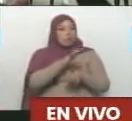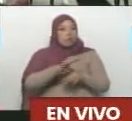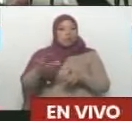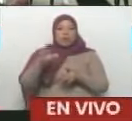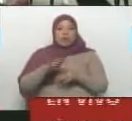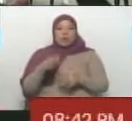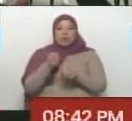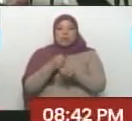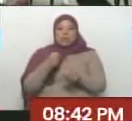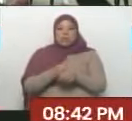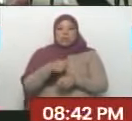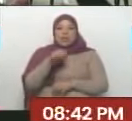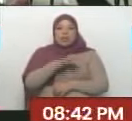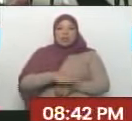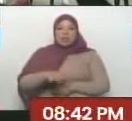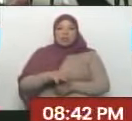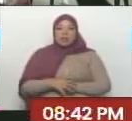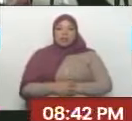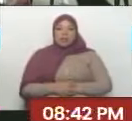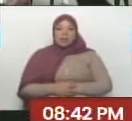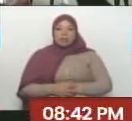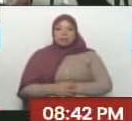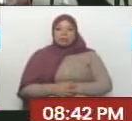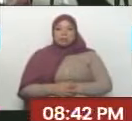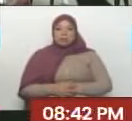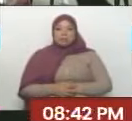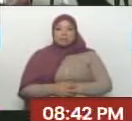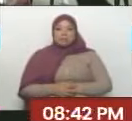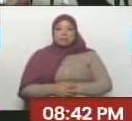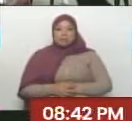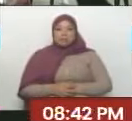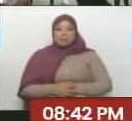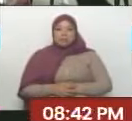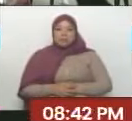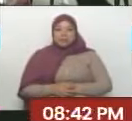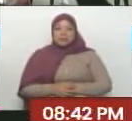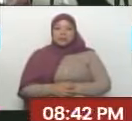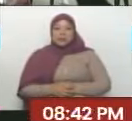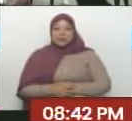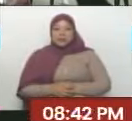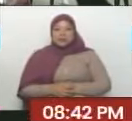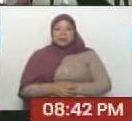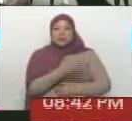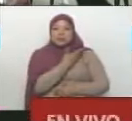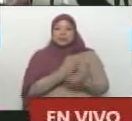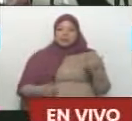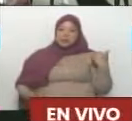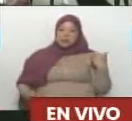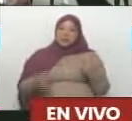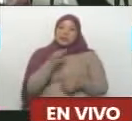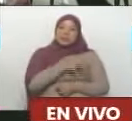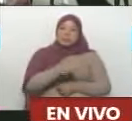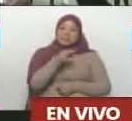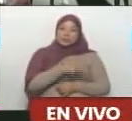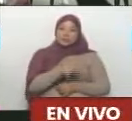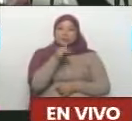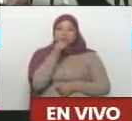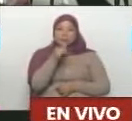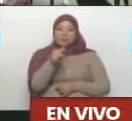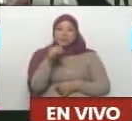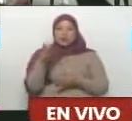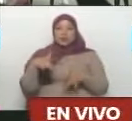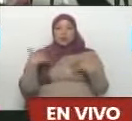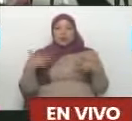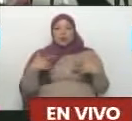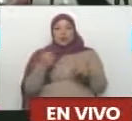que nos cuente al respecto. Adelante, Iván. Bien, señor presidente, yo me siento sumamente